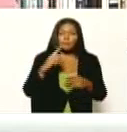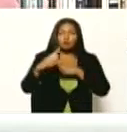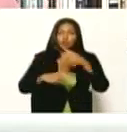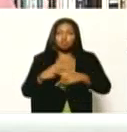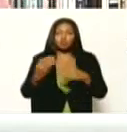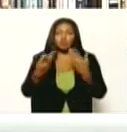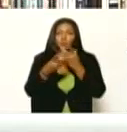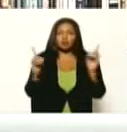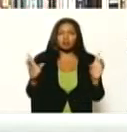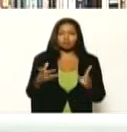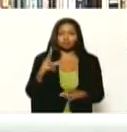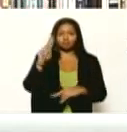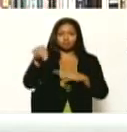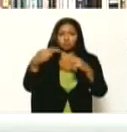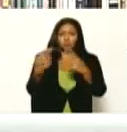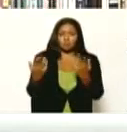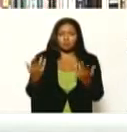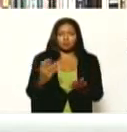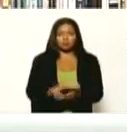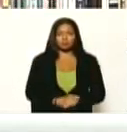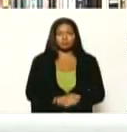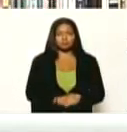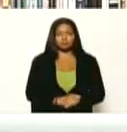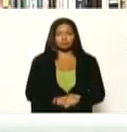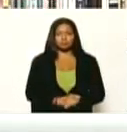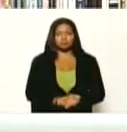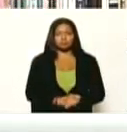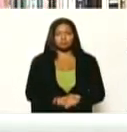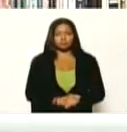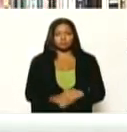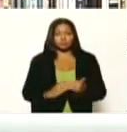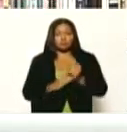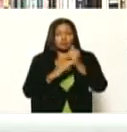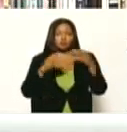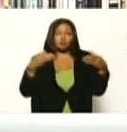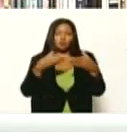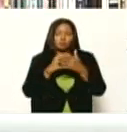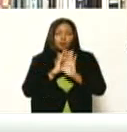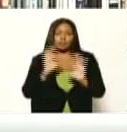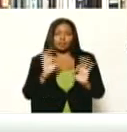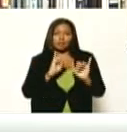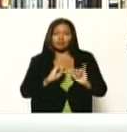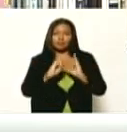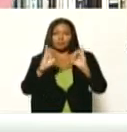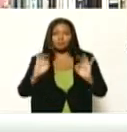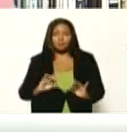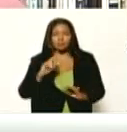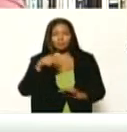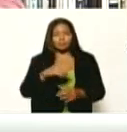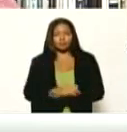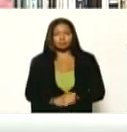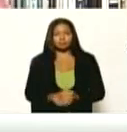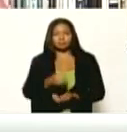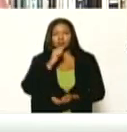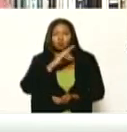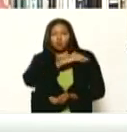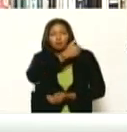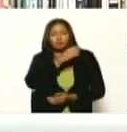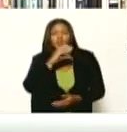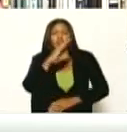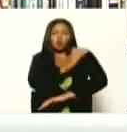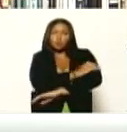proceso democrático? Nunca. Ni para la directiva, son los mismos. ¿Quiénes son los jefes de la